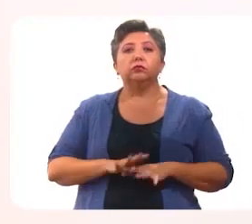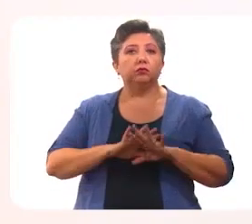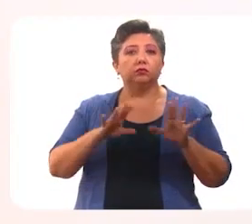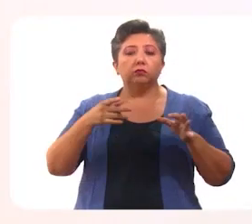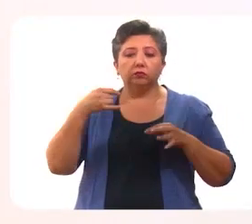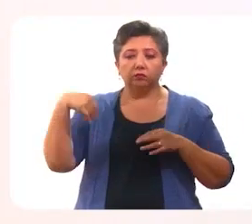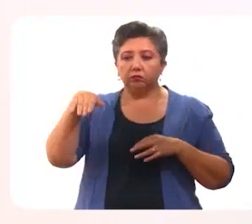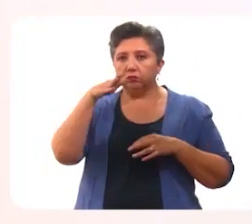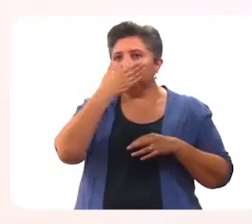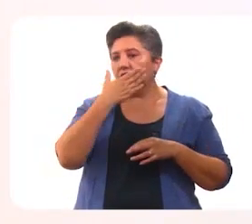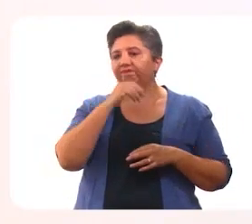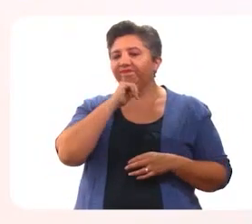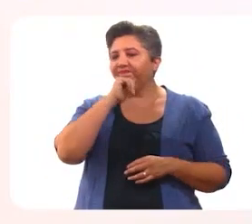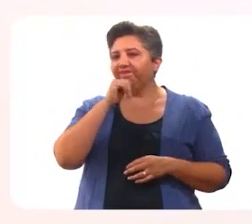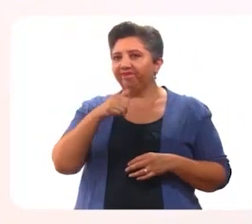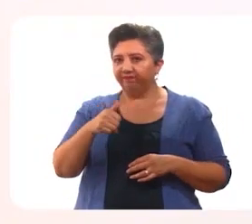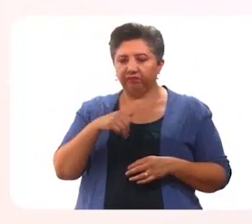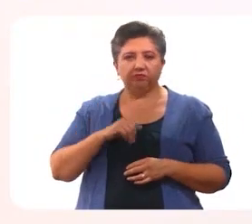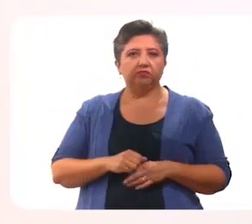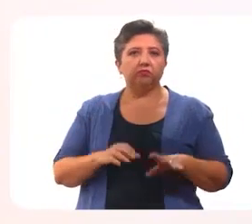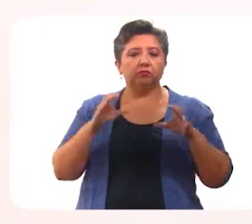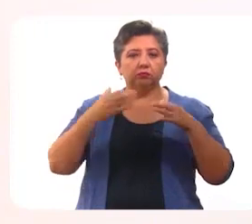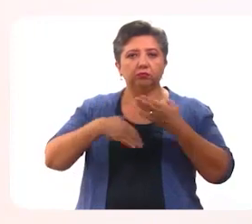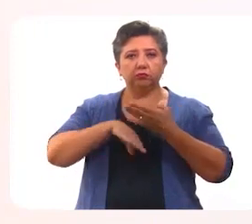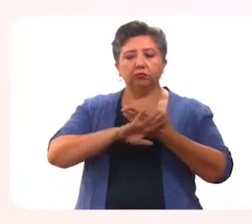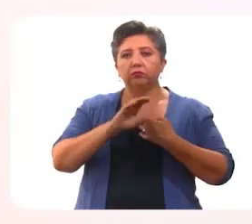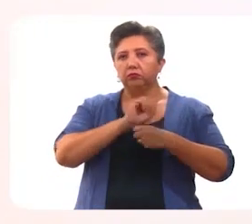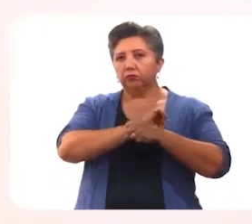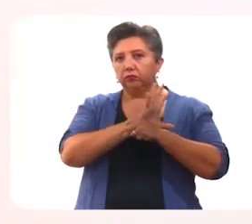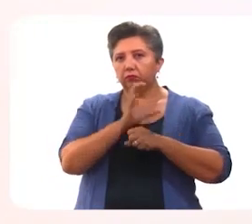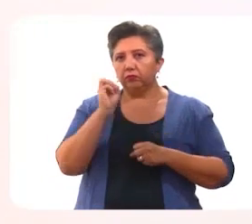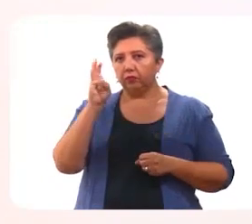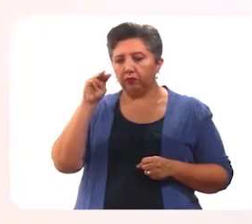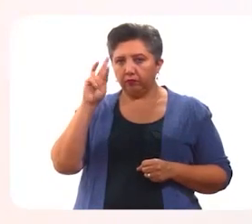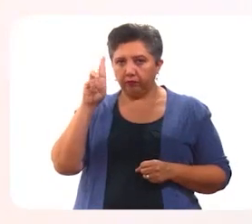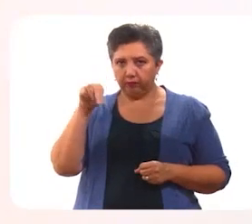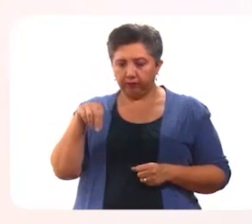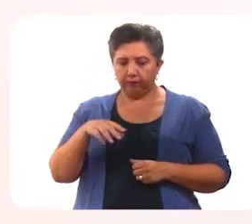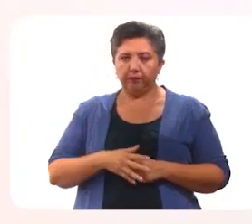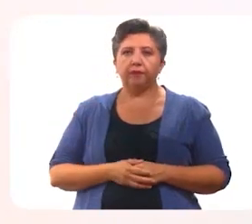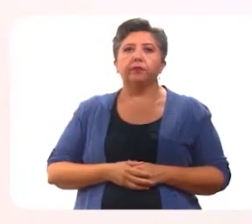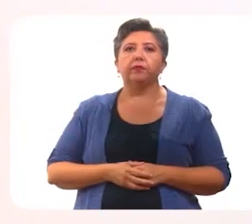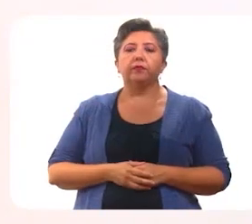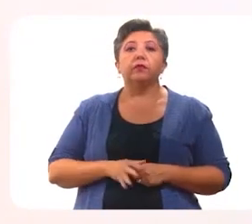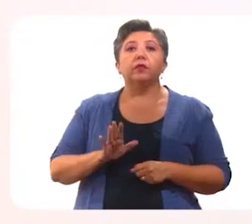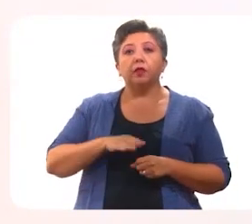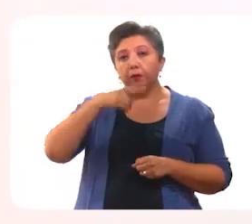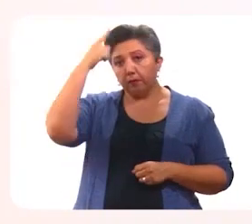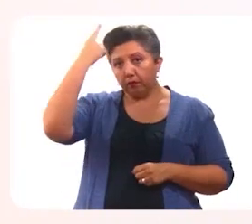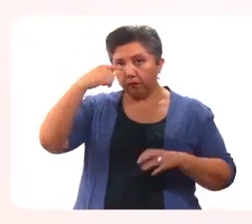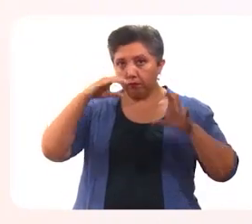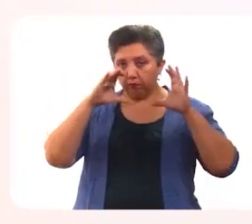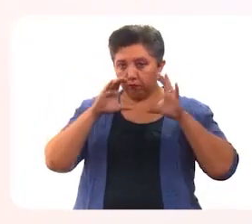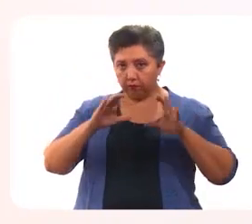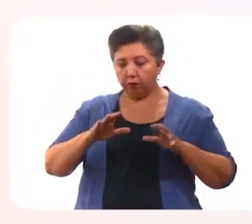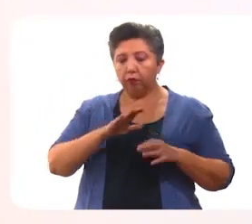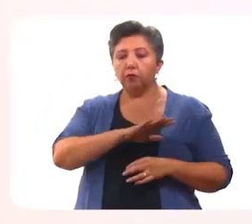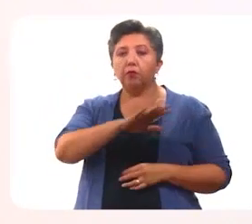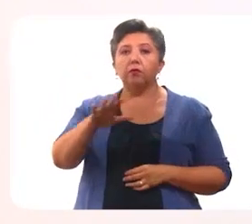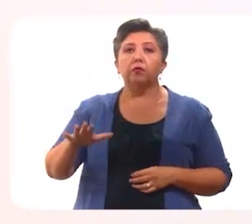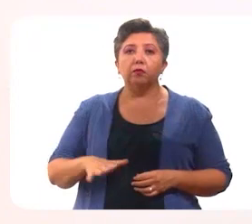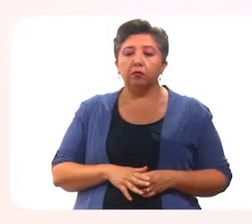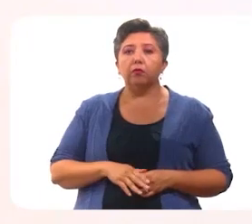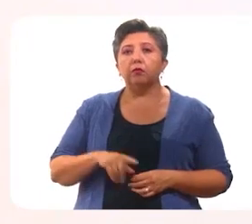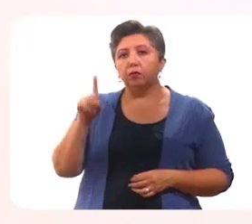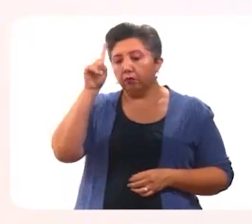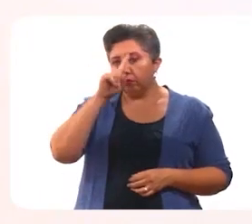ya que está descrito que no brinda ninguna protección contra el COVID, incluida la variante Omicron, por lo que para protegernos entre todos,